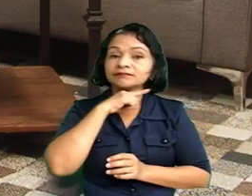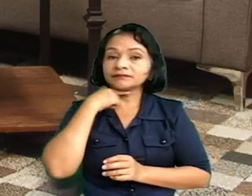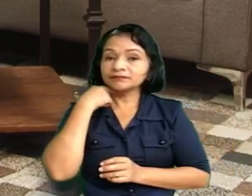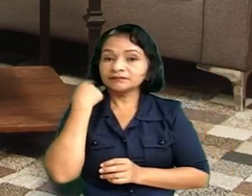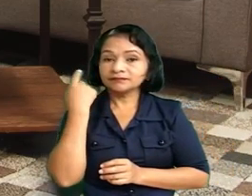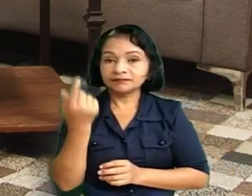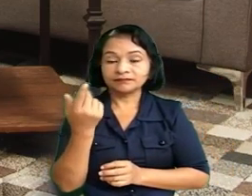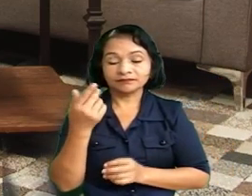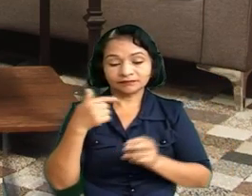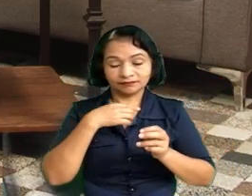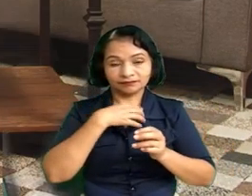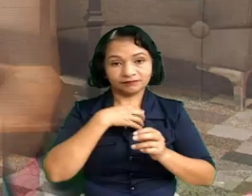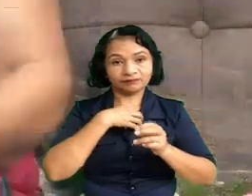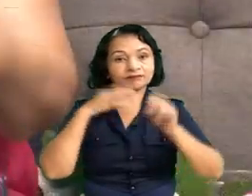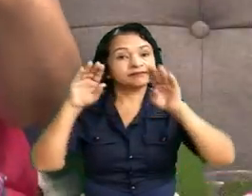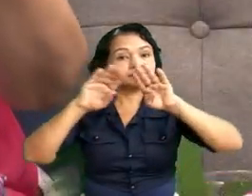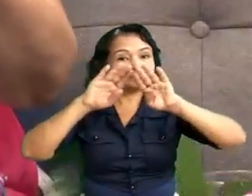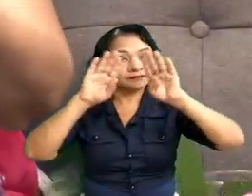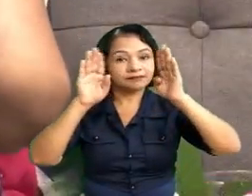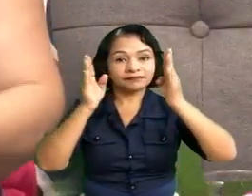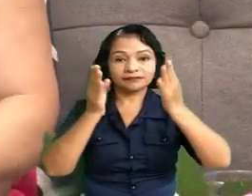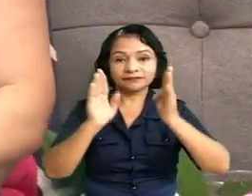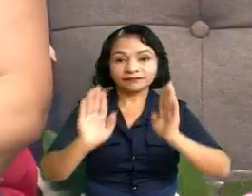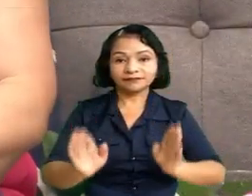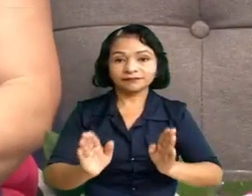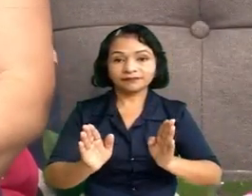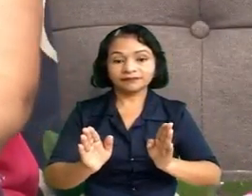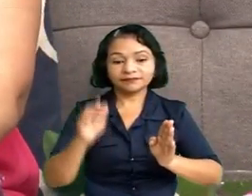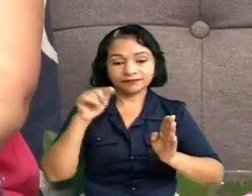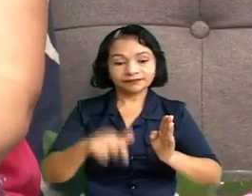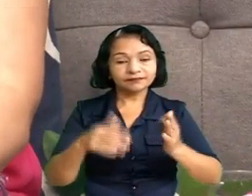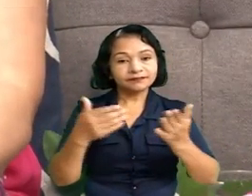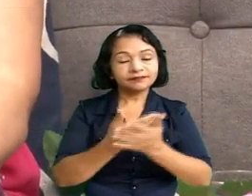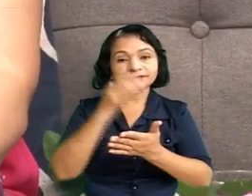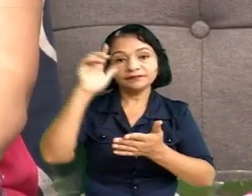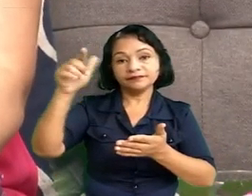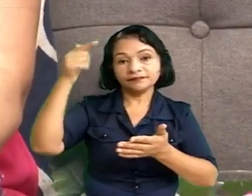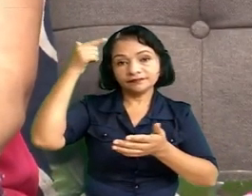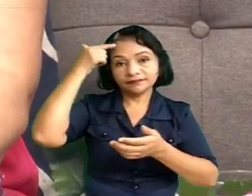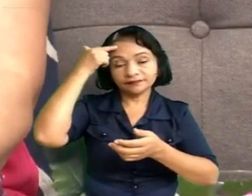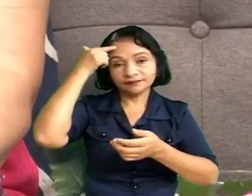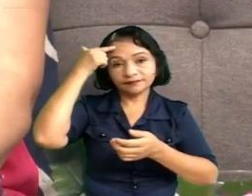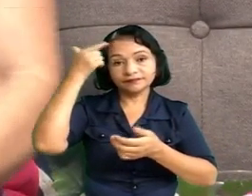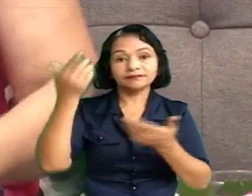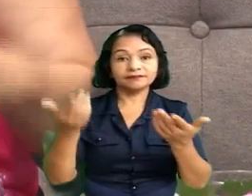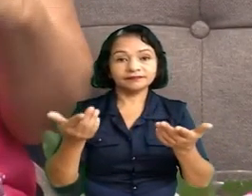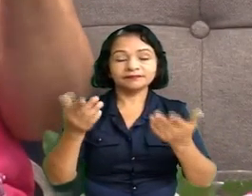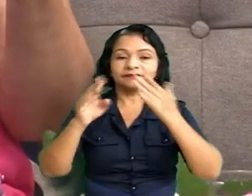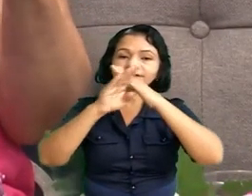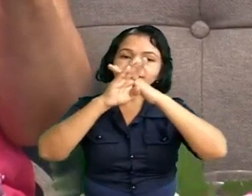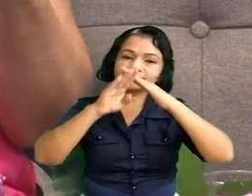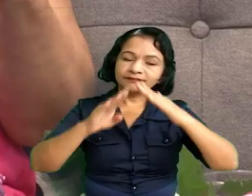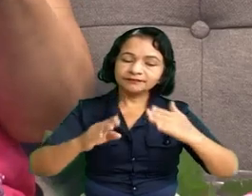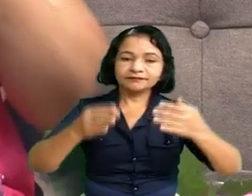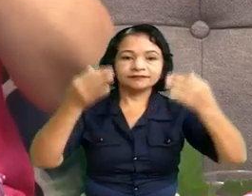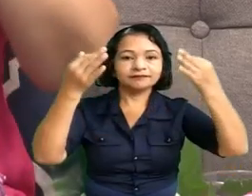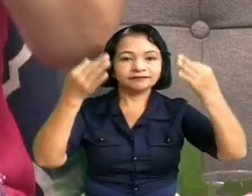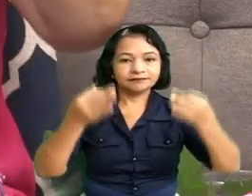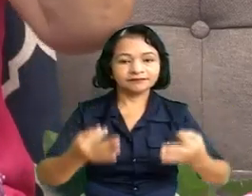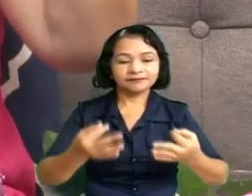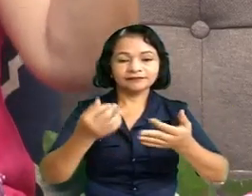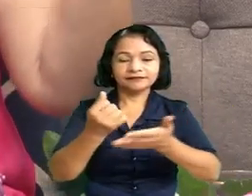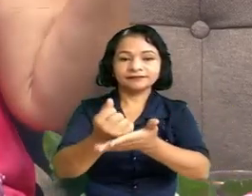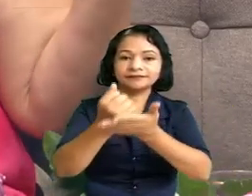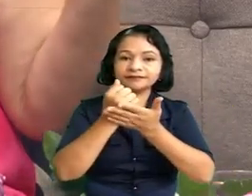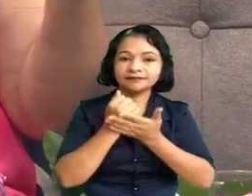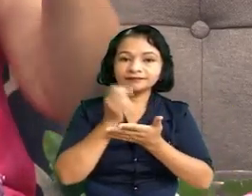con nosotras las mujeres. Y al llegar este periodo de gobierno donde hay paz, tranquilidad, y te permite